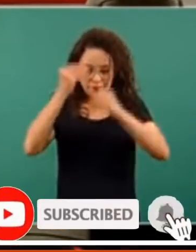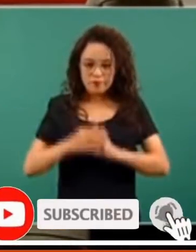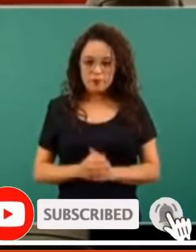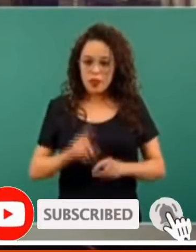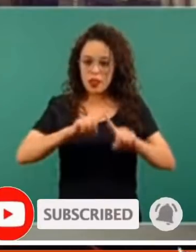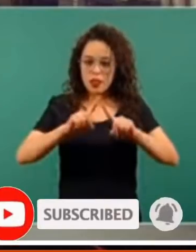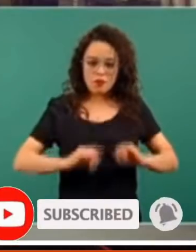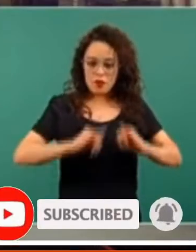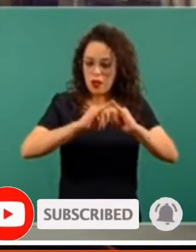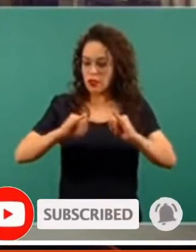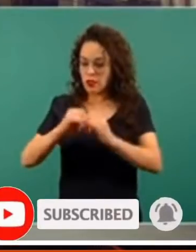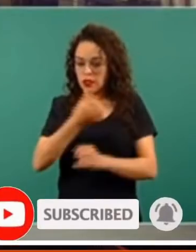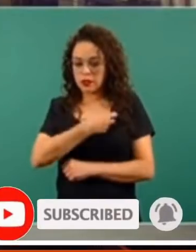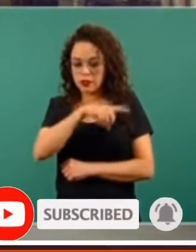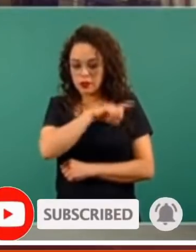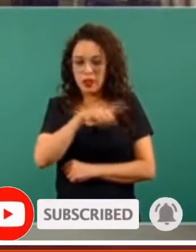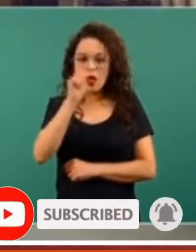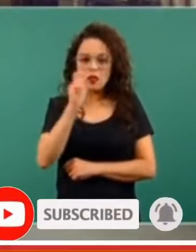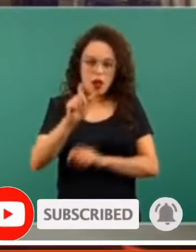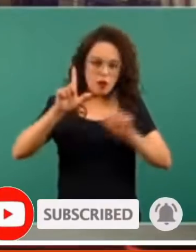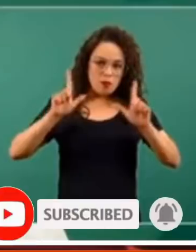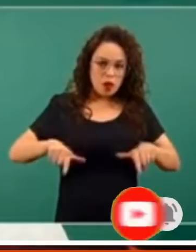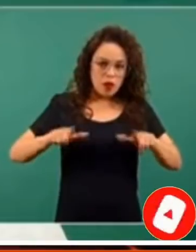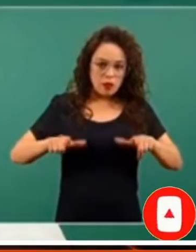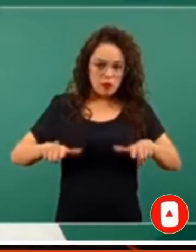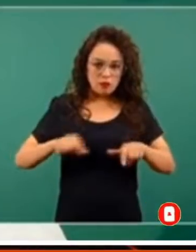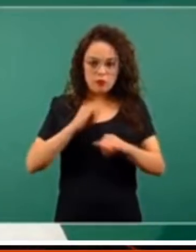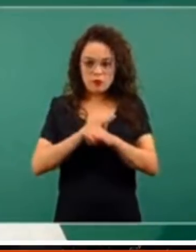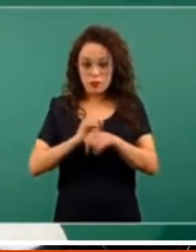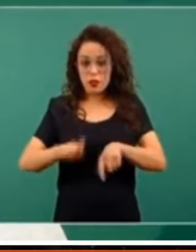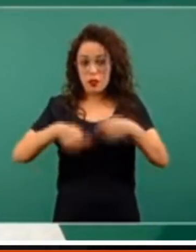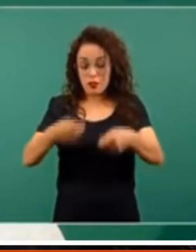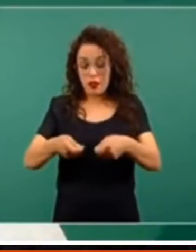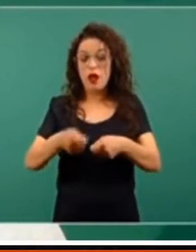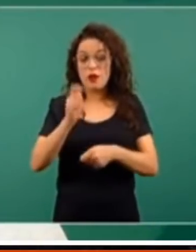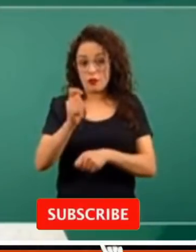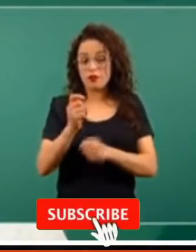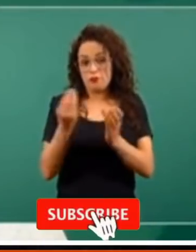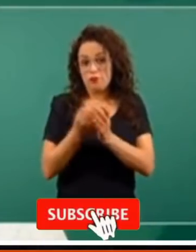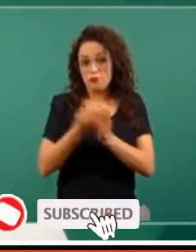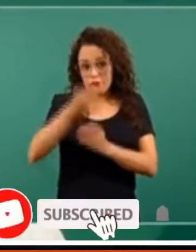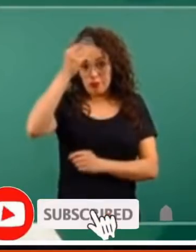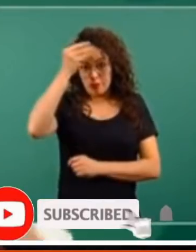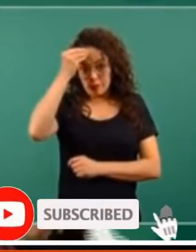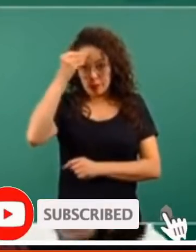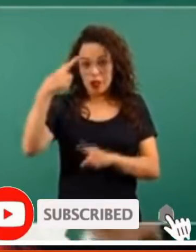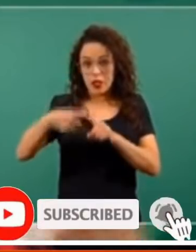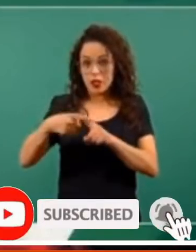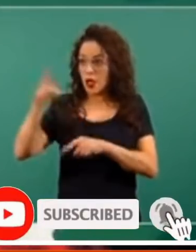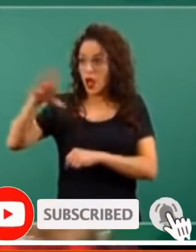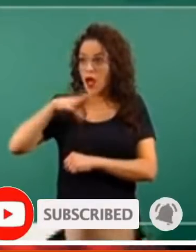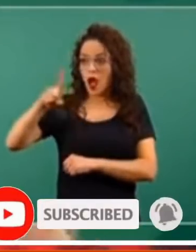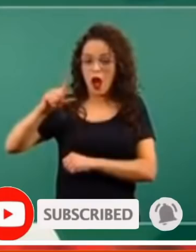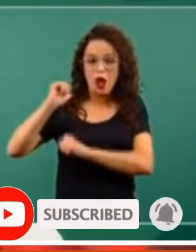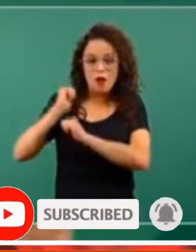convergimos en una plataforma de capacitación que alberga el IMSS a través de un sistema de